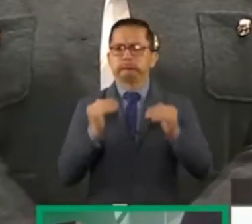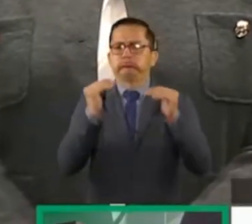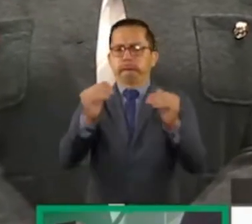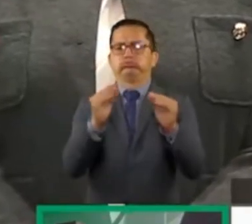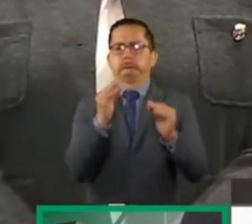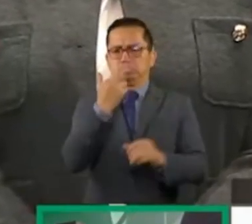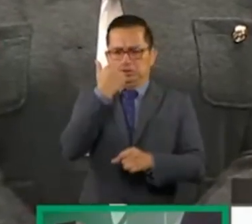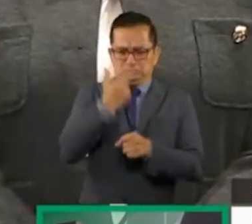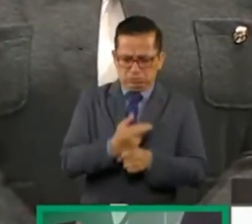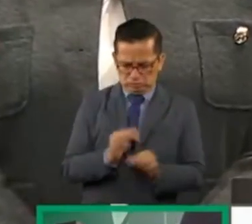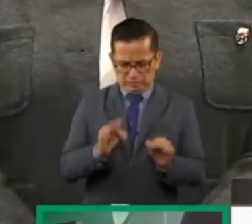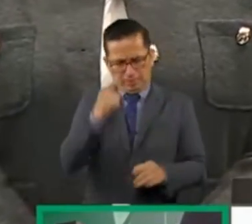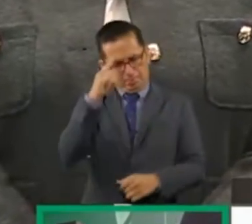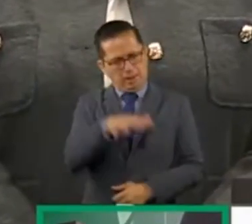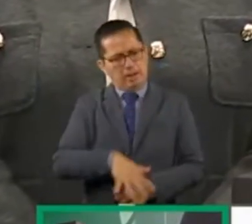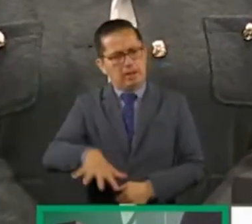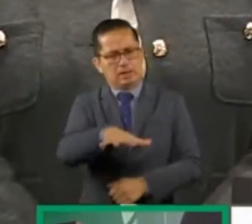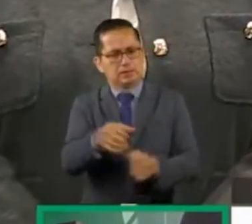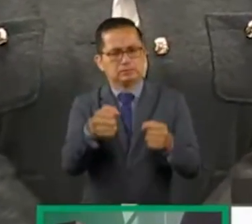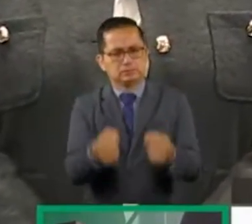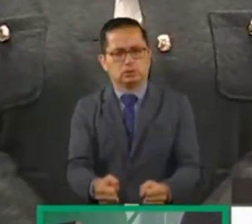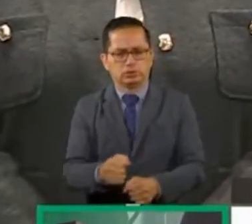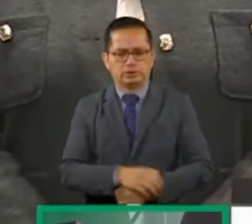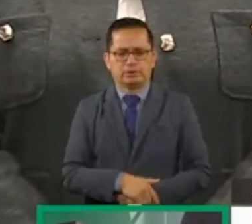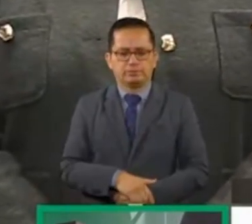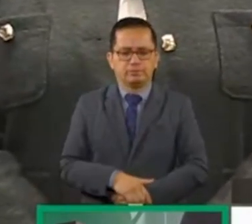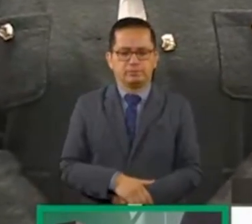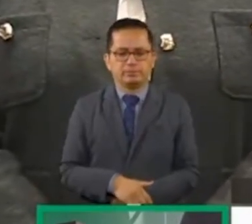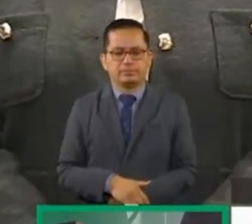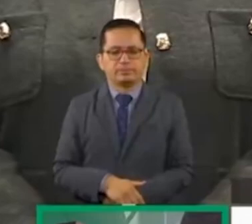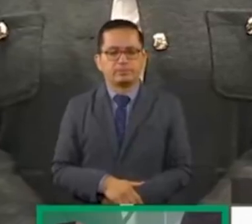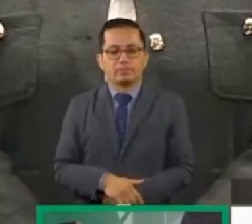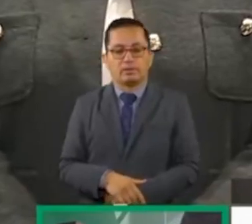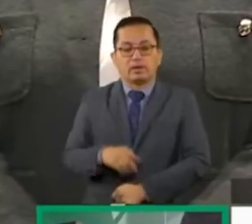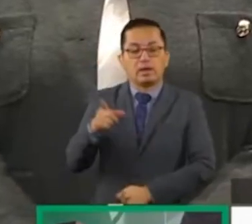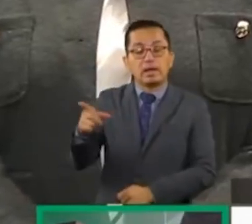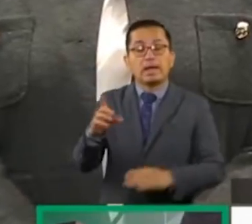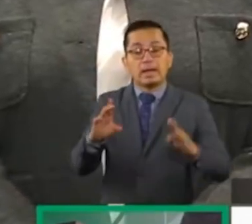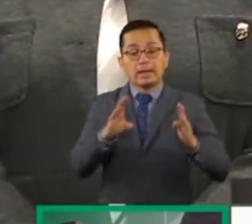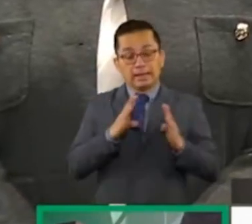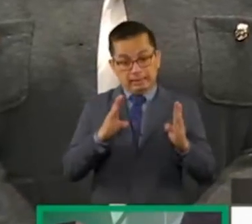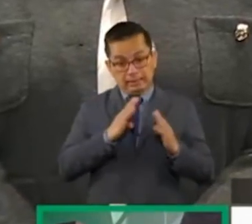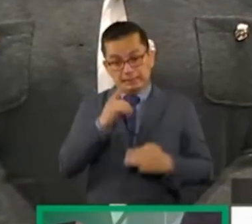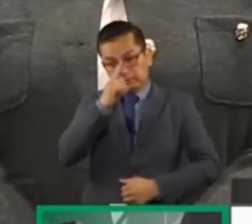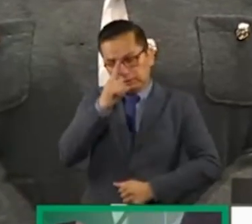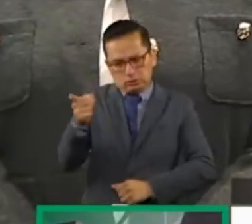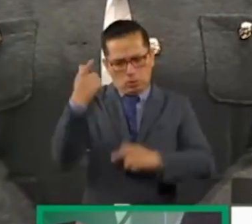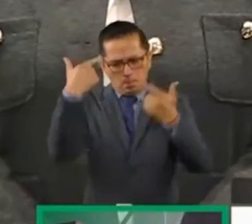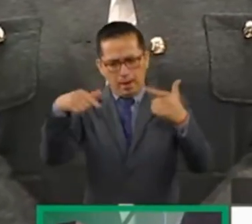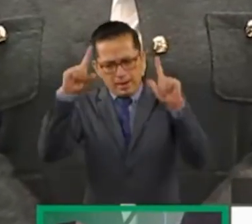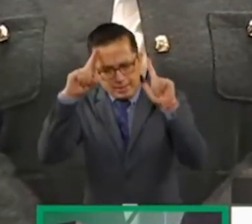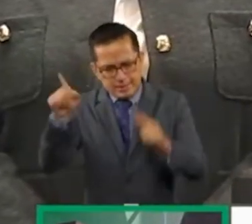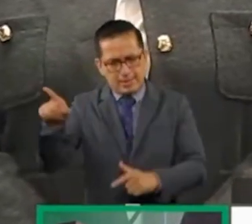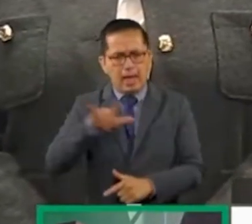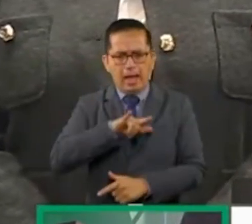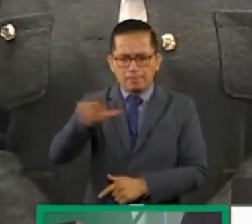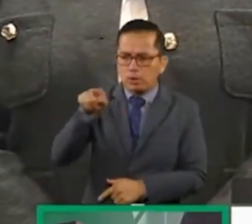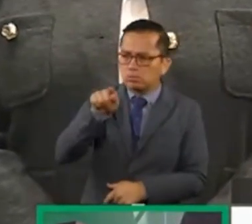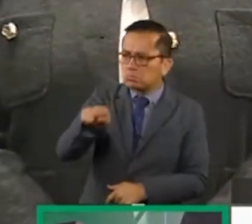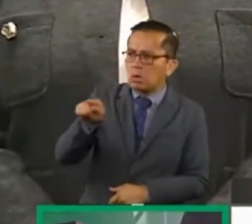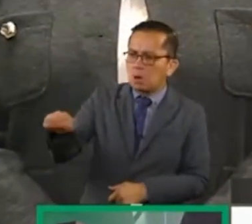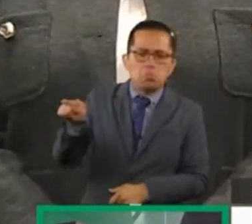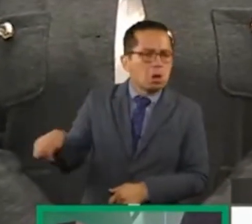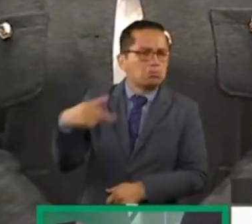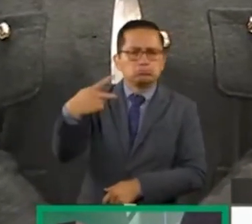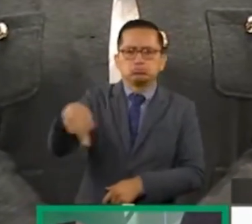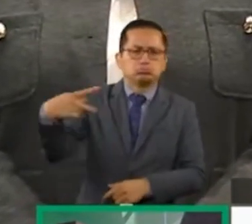pública. Y es que tal y como ha sido hasta el día de hoy, el Ejército, la Marina y la Fuerza Aérea se seguirán encargando de las